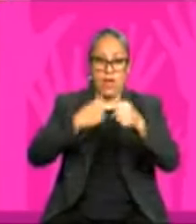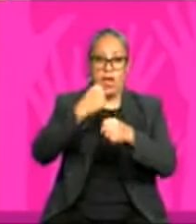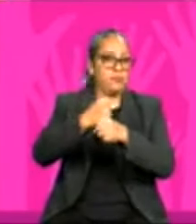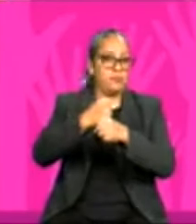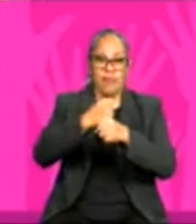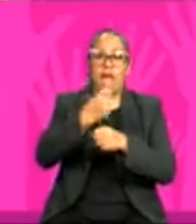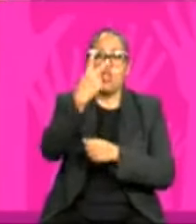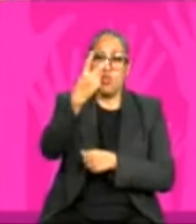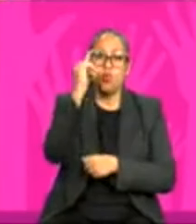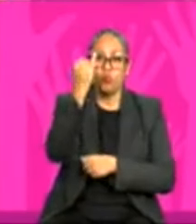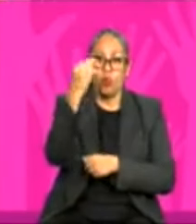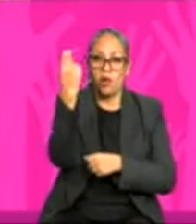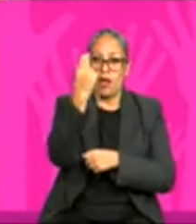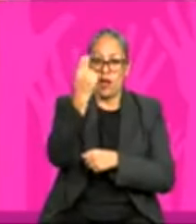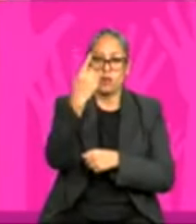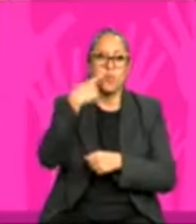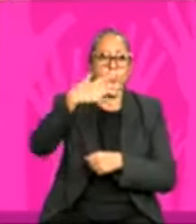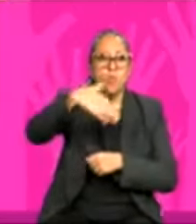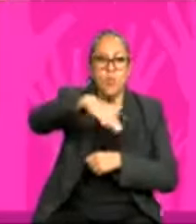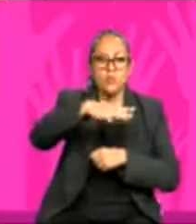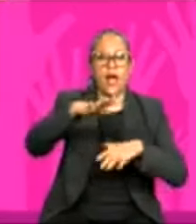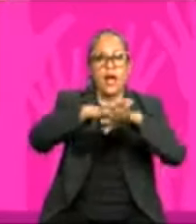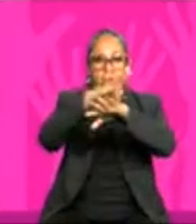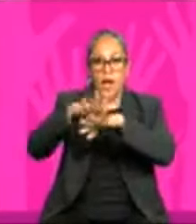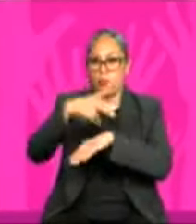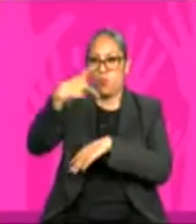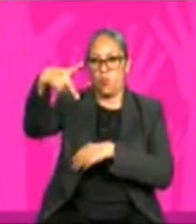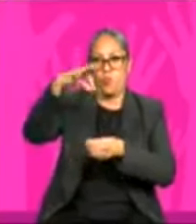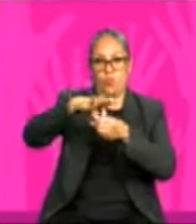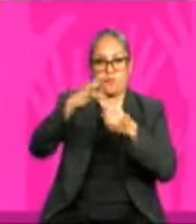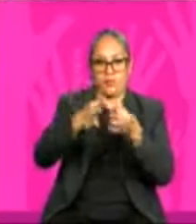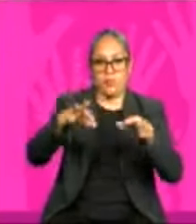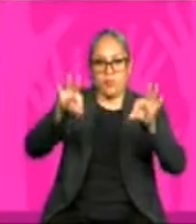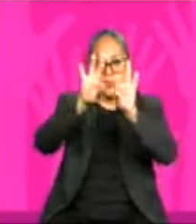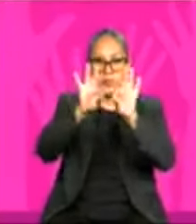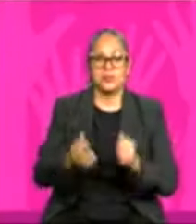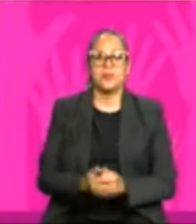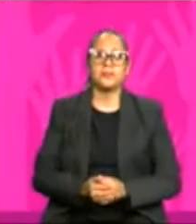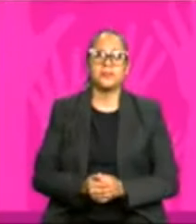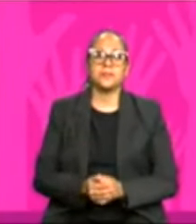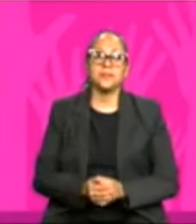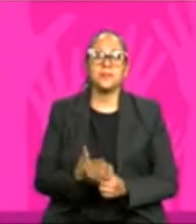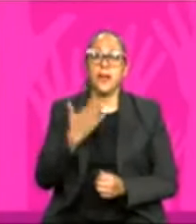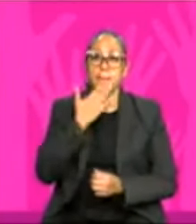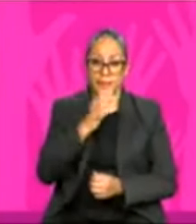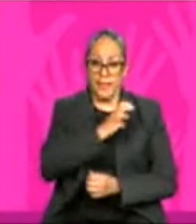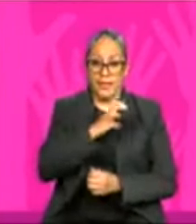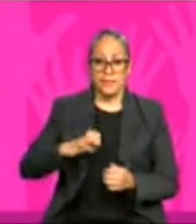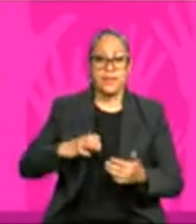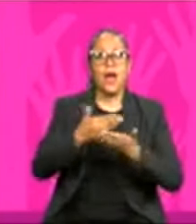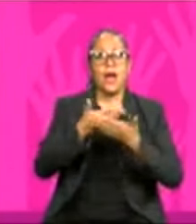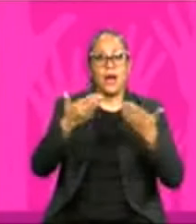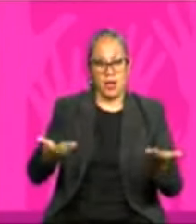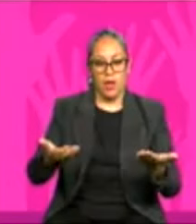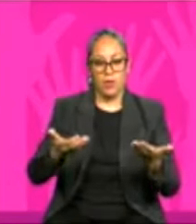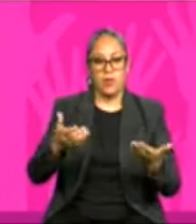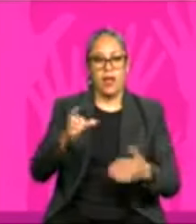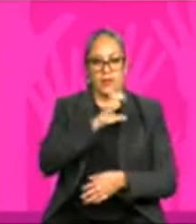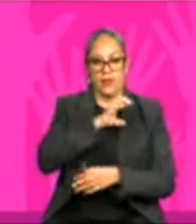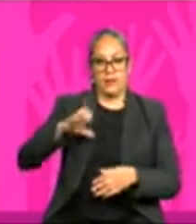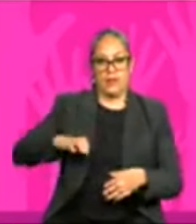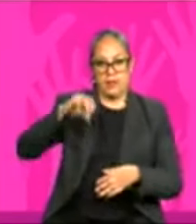vamos por el cambio que Morelos necesita. Tu voto es importante. Gracias, candidata. Toca el turno de la candidata Margarita